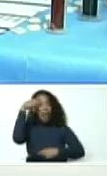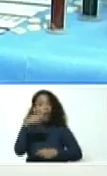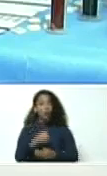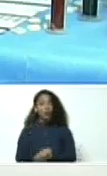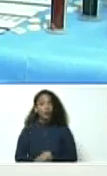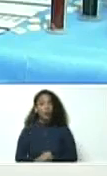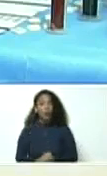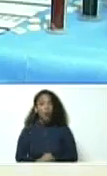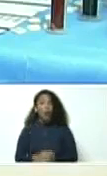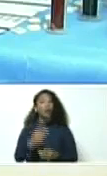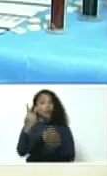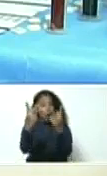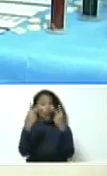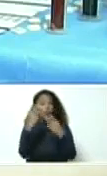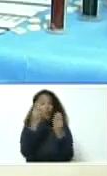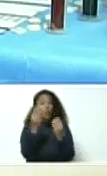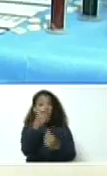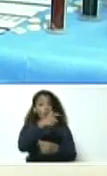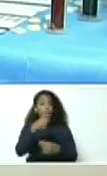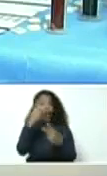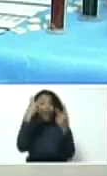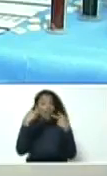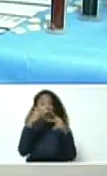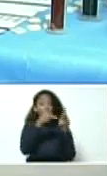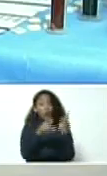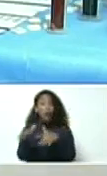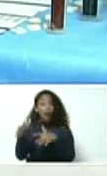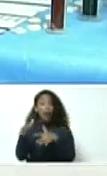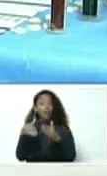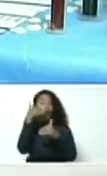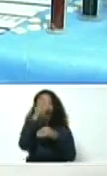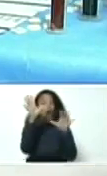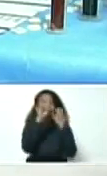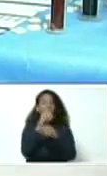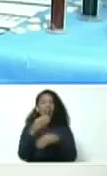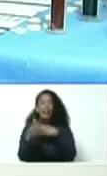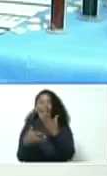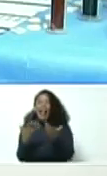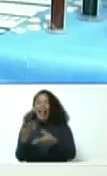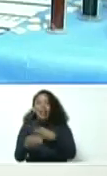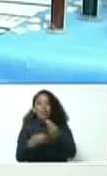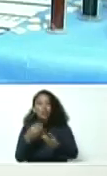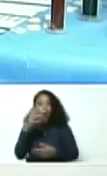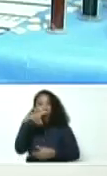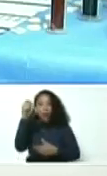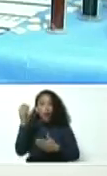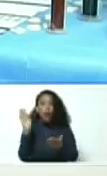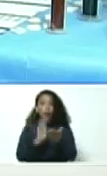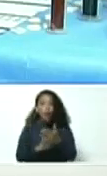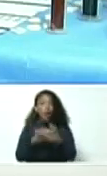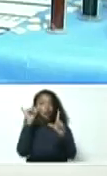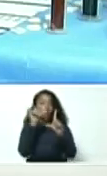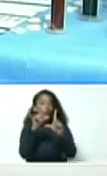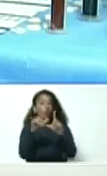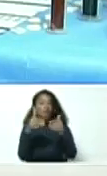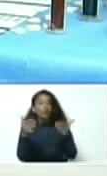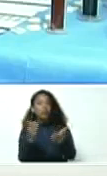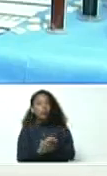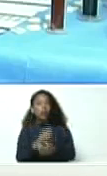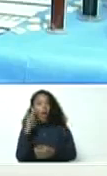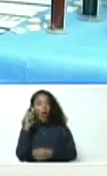los ven, mucha gente ve los programas después en la noche, cuando llega a su casa, más que hizo Maduro, pum, y pone el YouTube, y lo